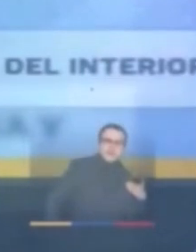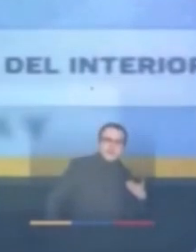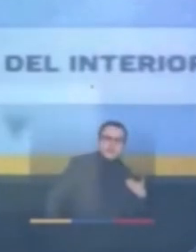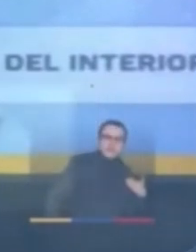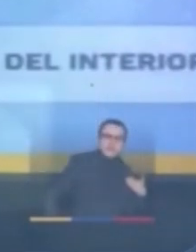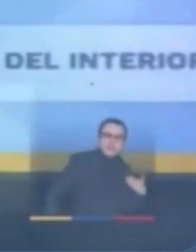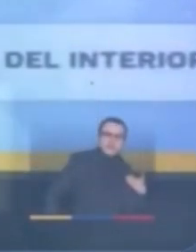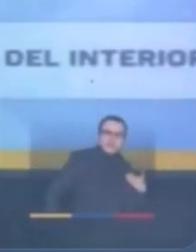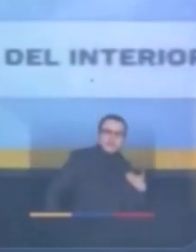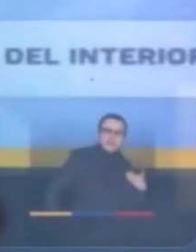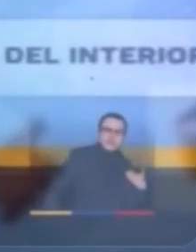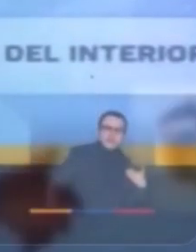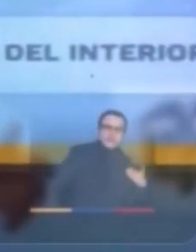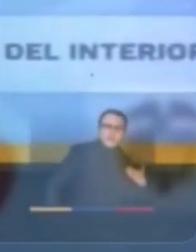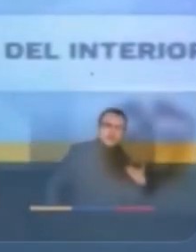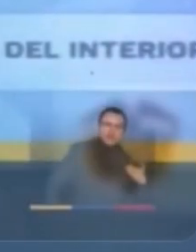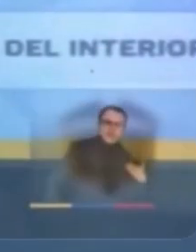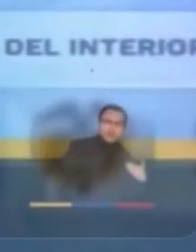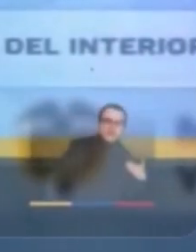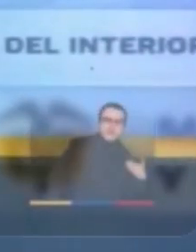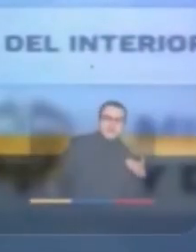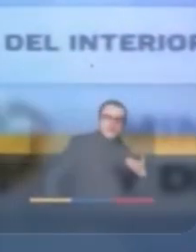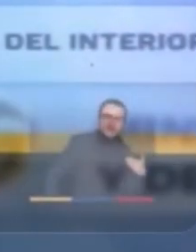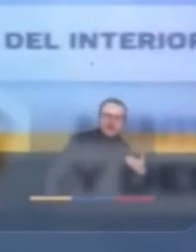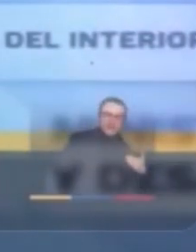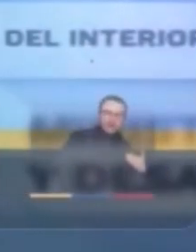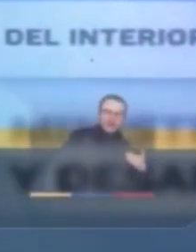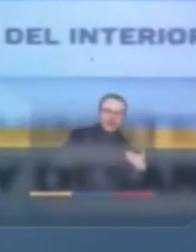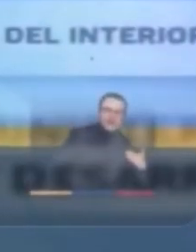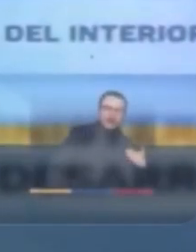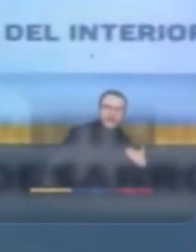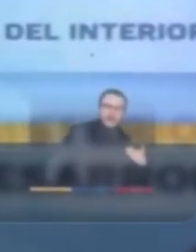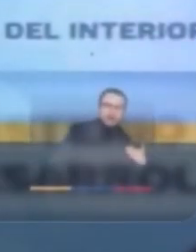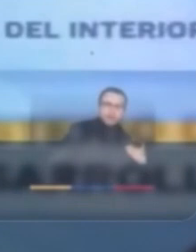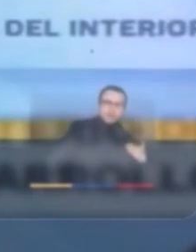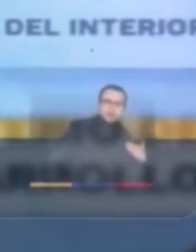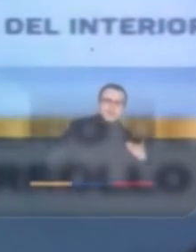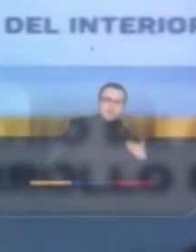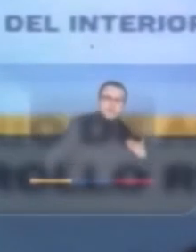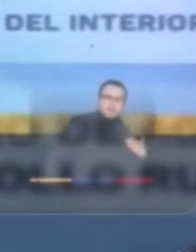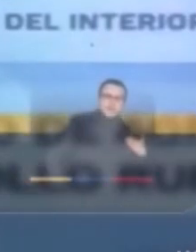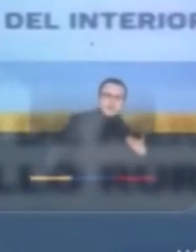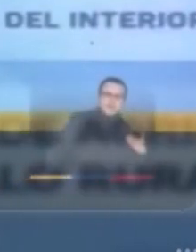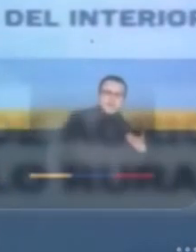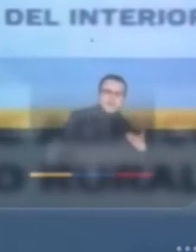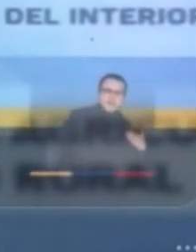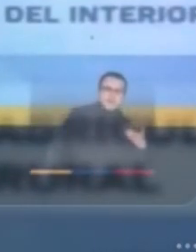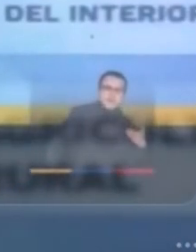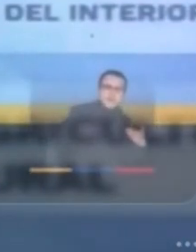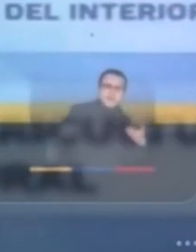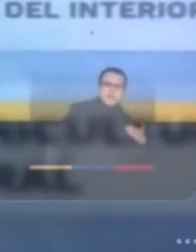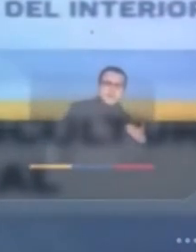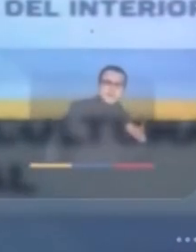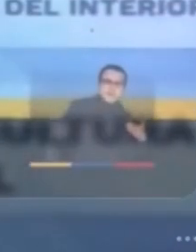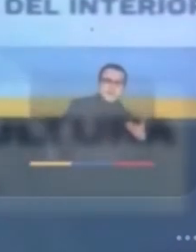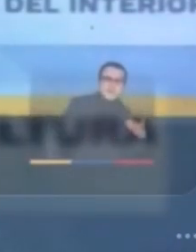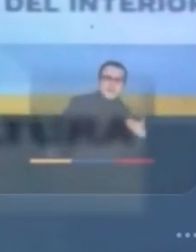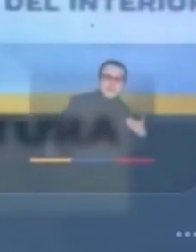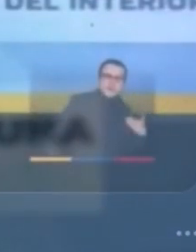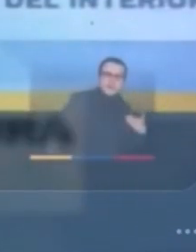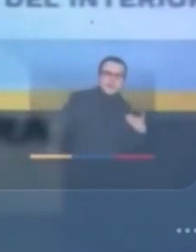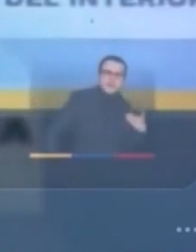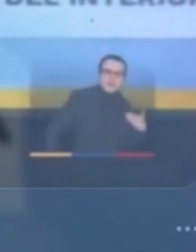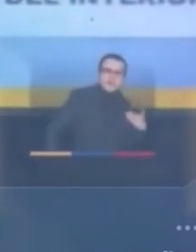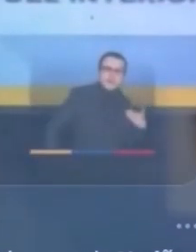alguien decide, voy a despedir 9.000 trabajadores, terrible, tremendo, la gente se contrista. Y ese día le dicen a